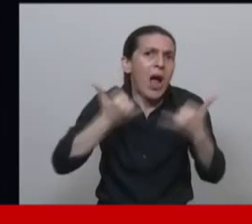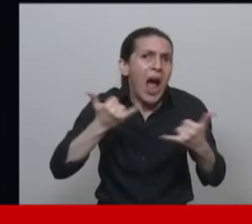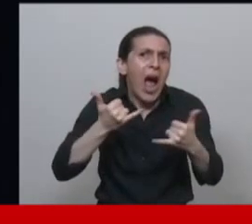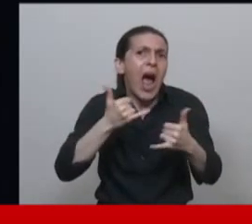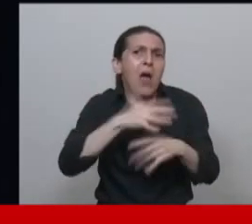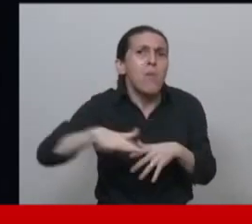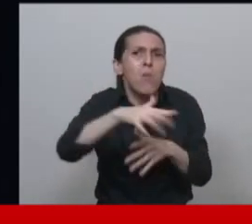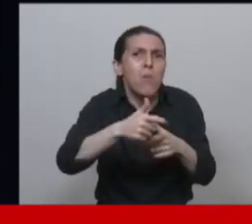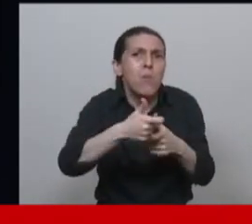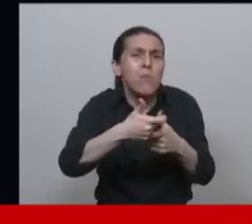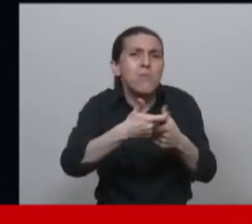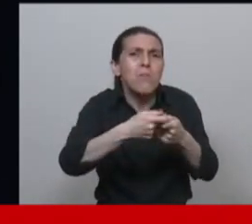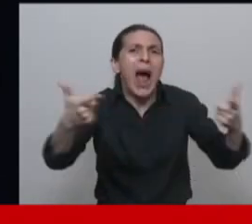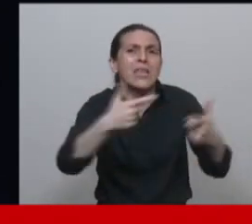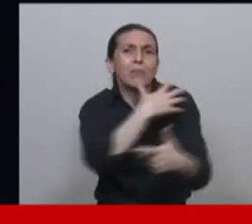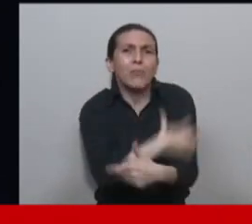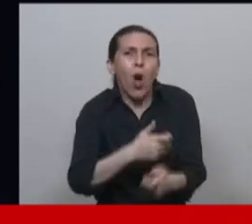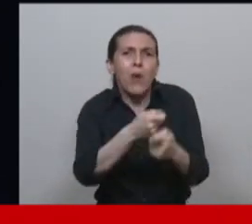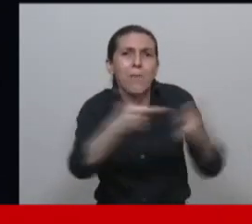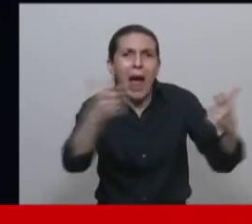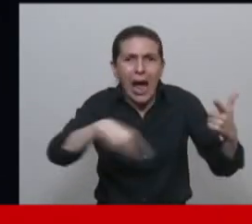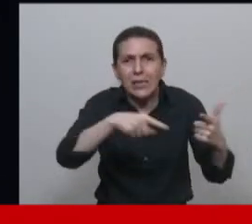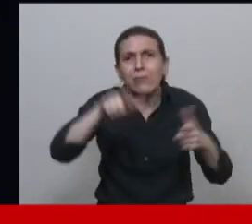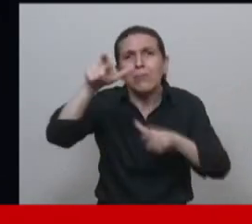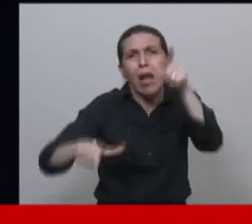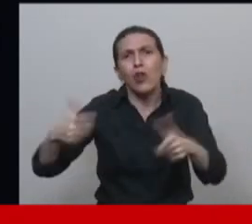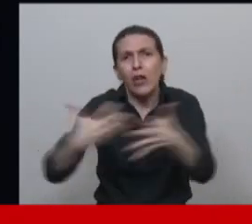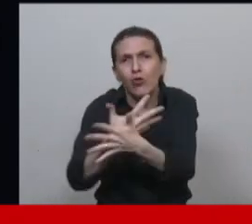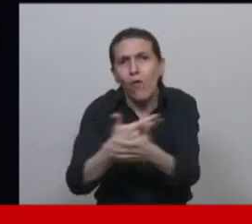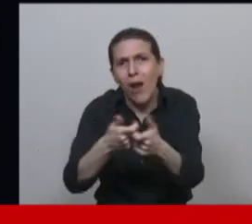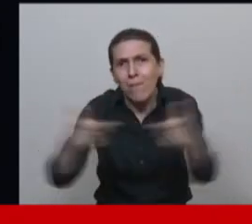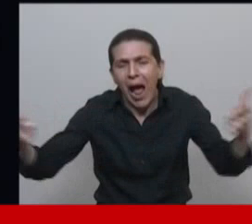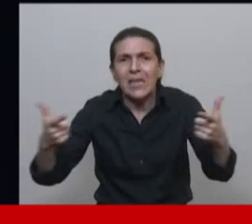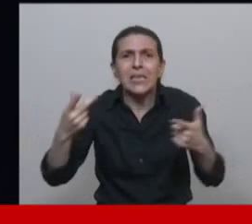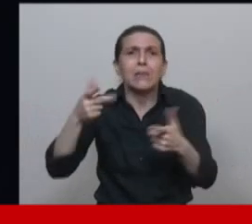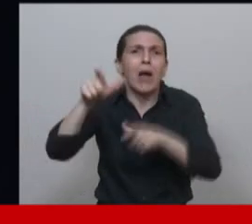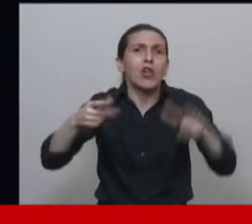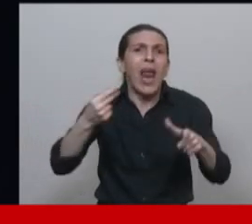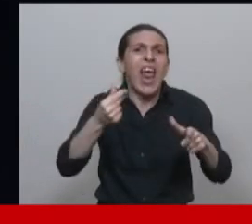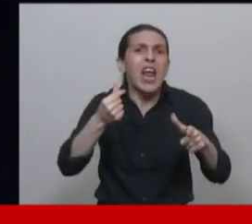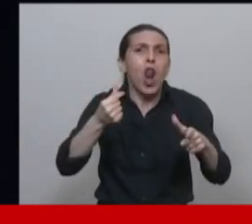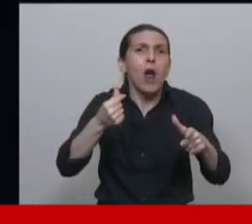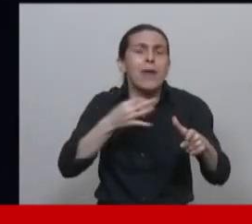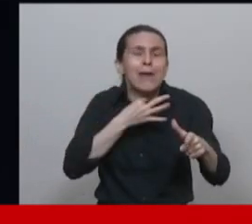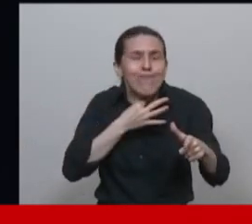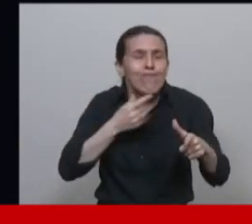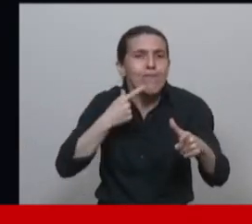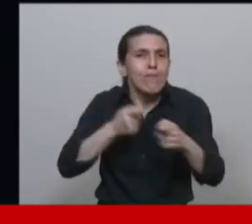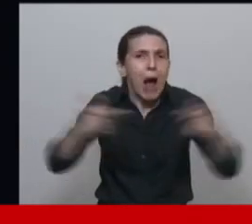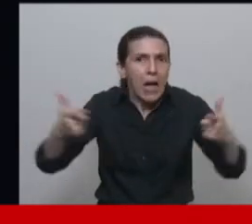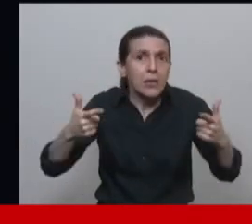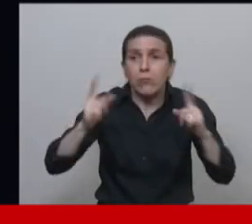aumentado notablemente, los niveles de pobreza, y ese fue uno de los objetivos centrales desde el día